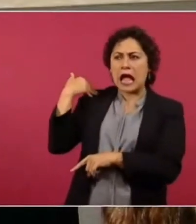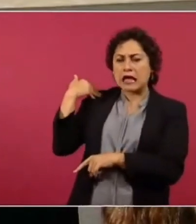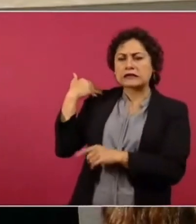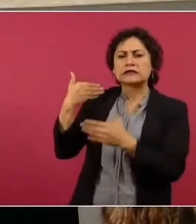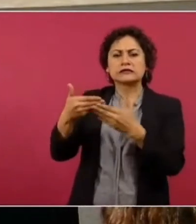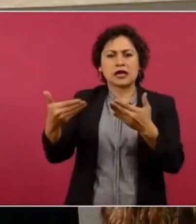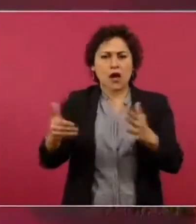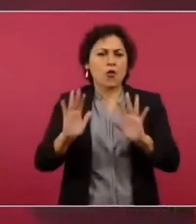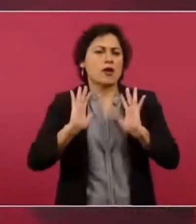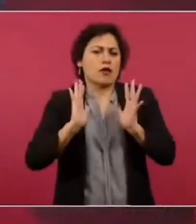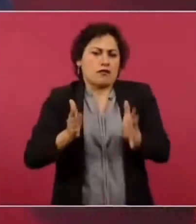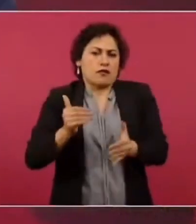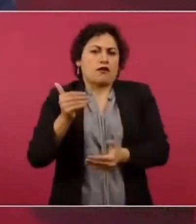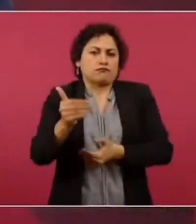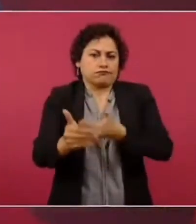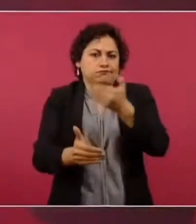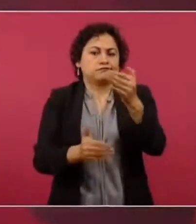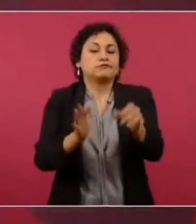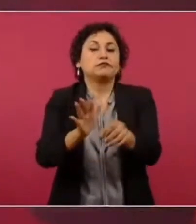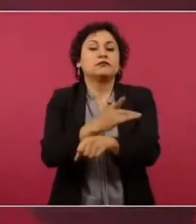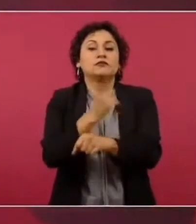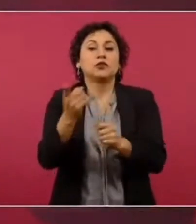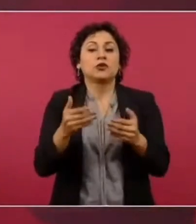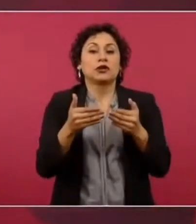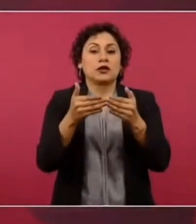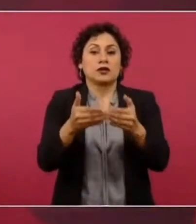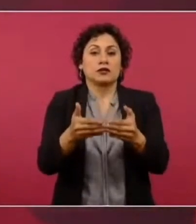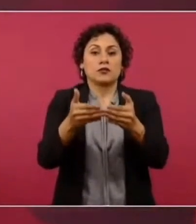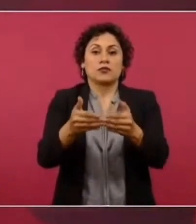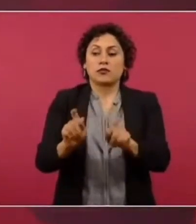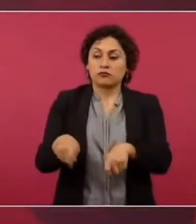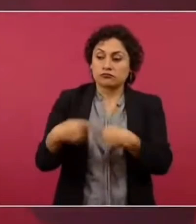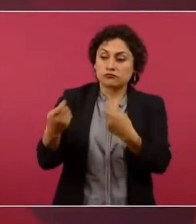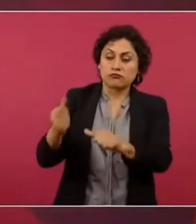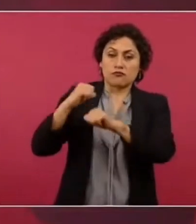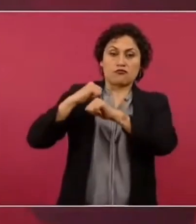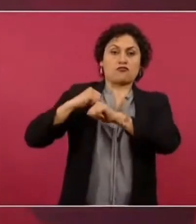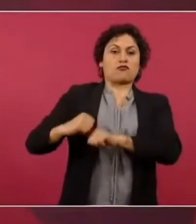Primero, que ya los puertos están a cargo de la Marina.